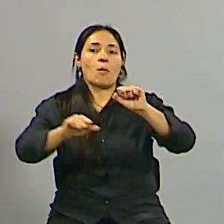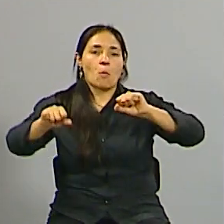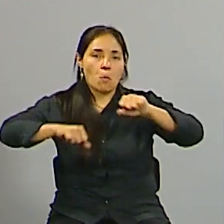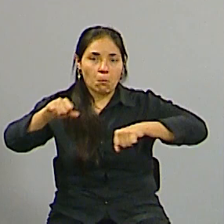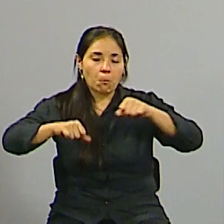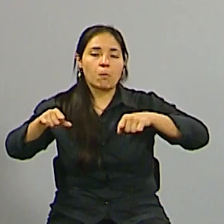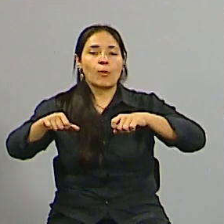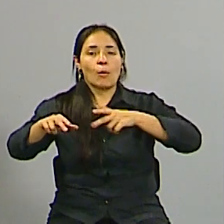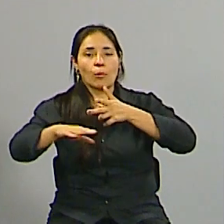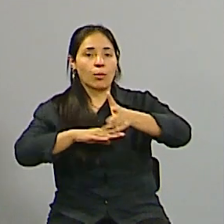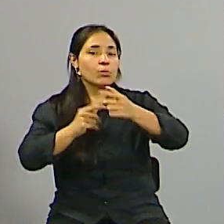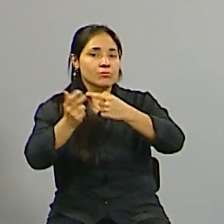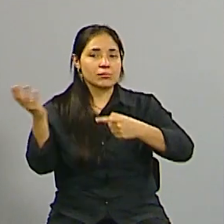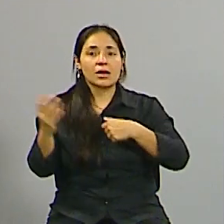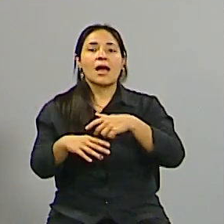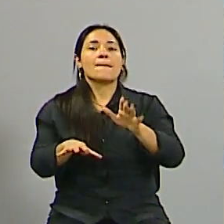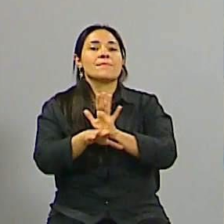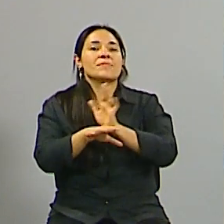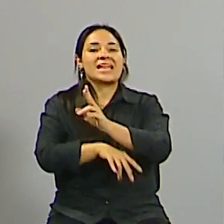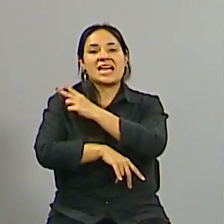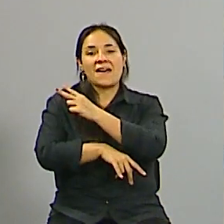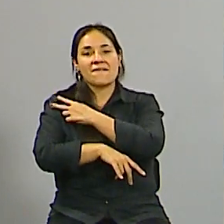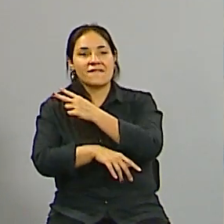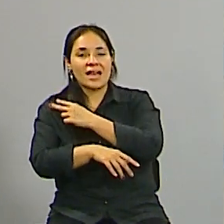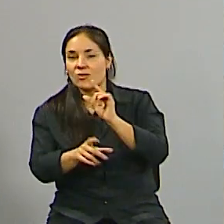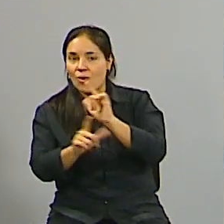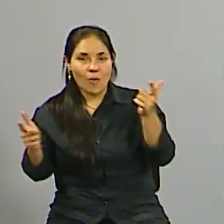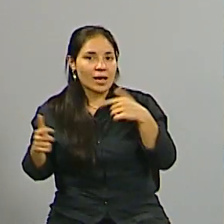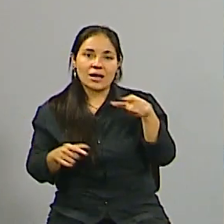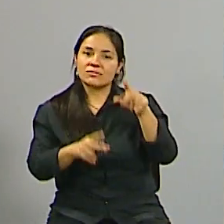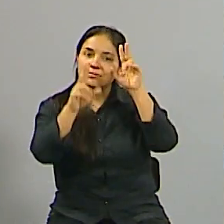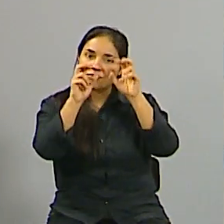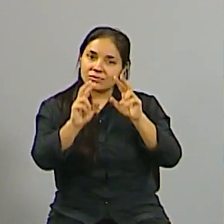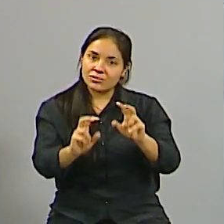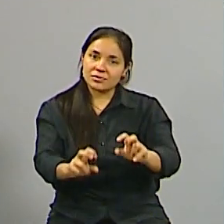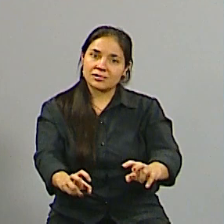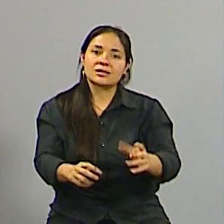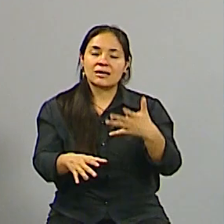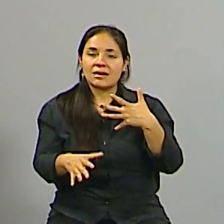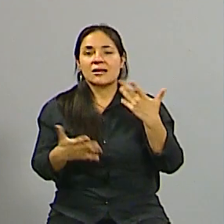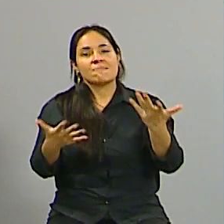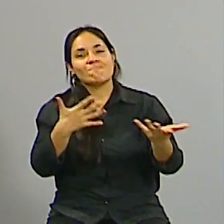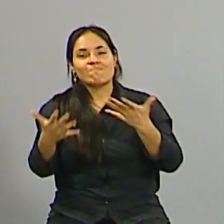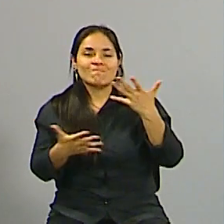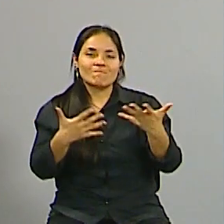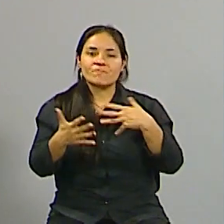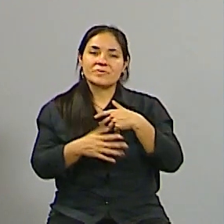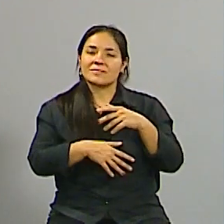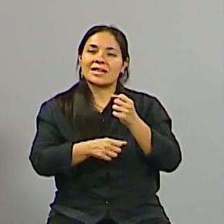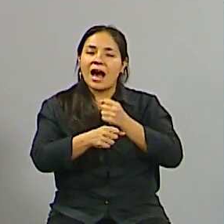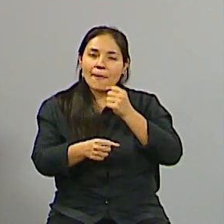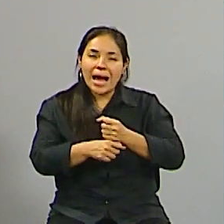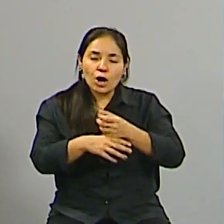no aparecen como en relación de dependencia, y eso está siendo muy, muy estudiado en términos de una relación de dependencia de suma